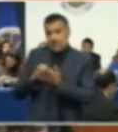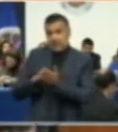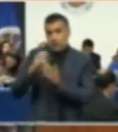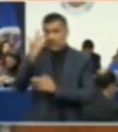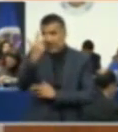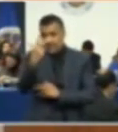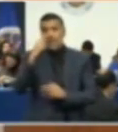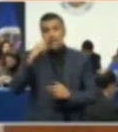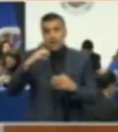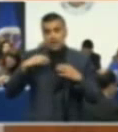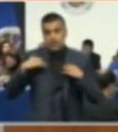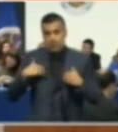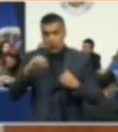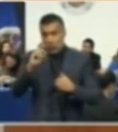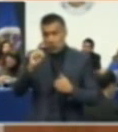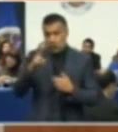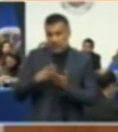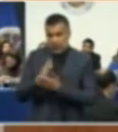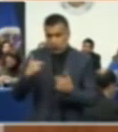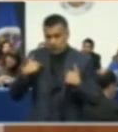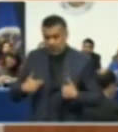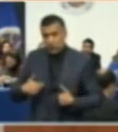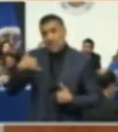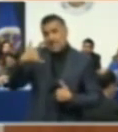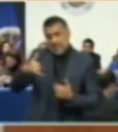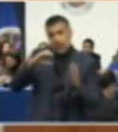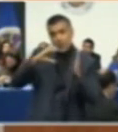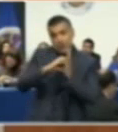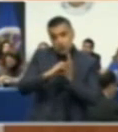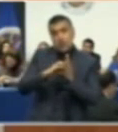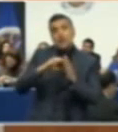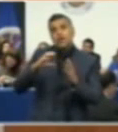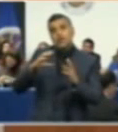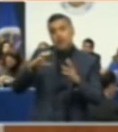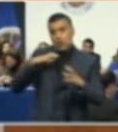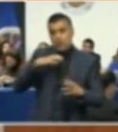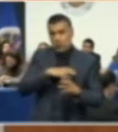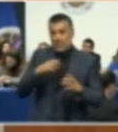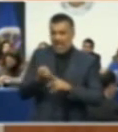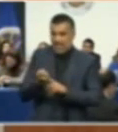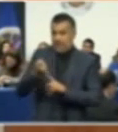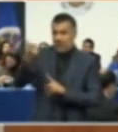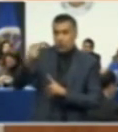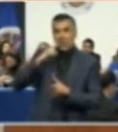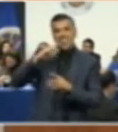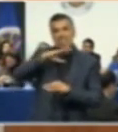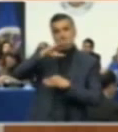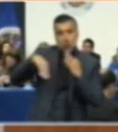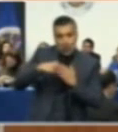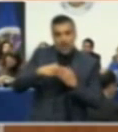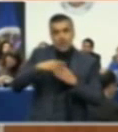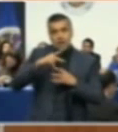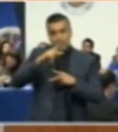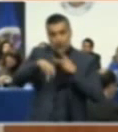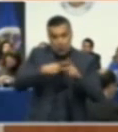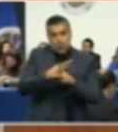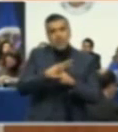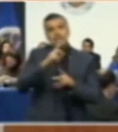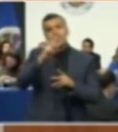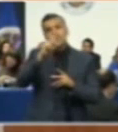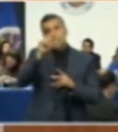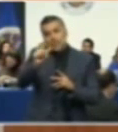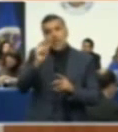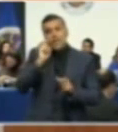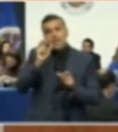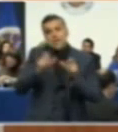la Convención Americana sobre Derechos Humanos y la Convención Interamericana de Eliminación de Todas las Formas de Discriminación